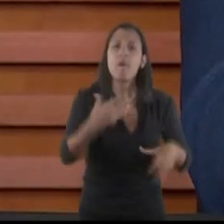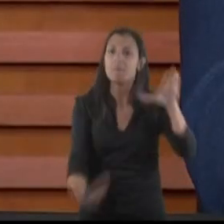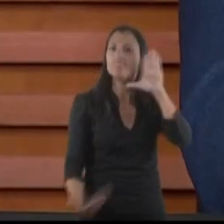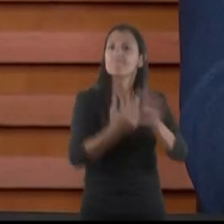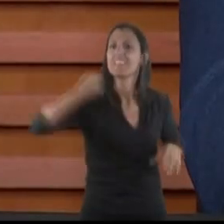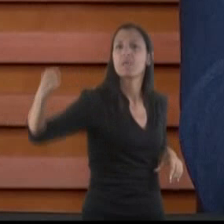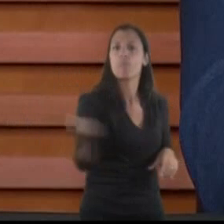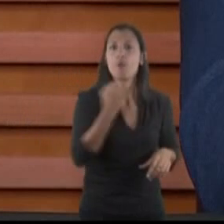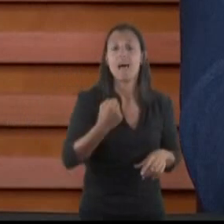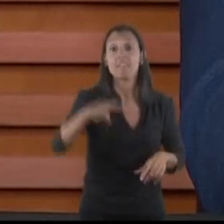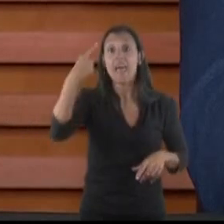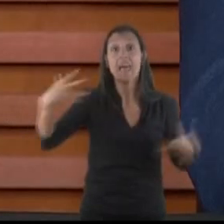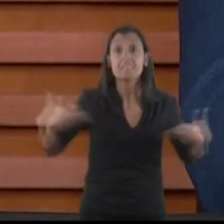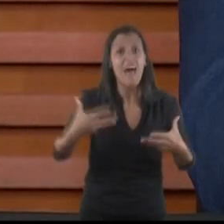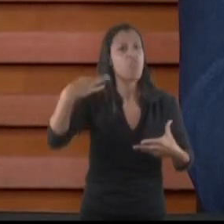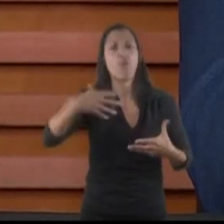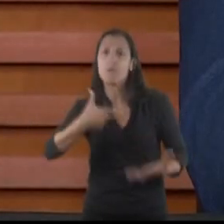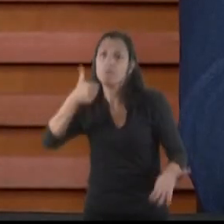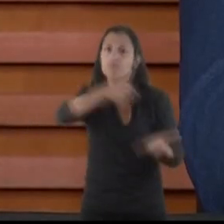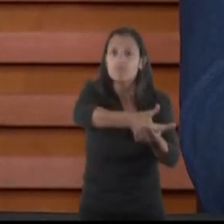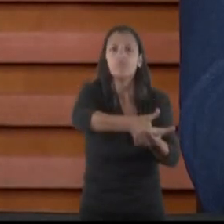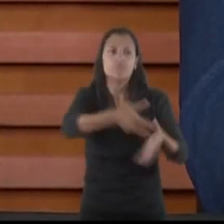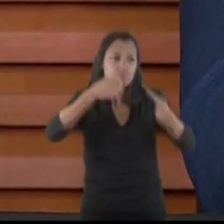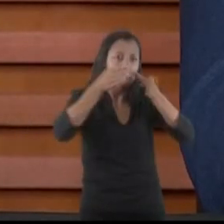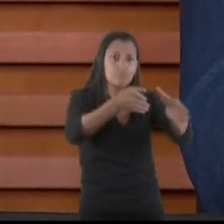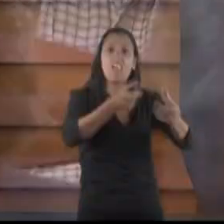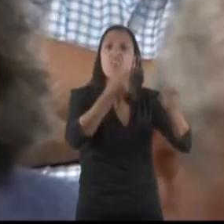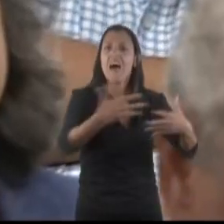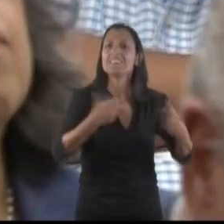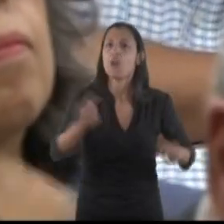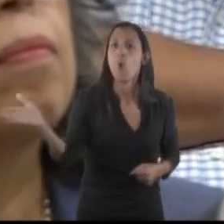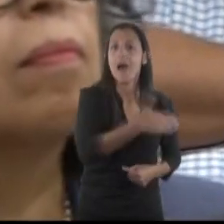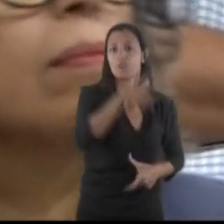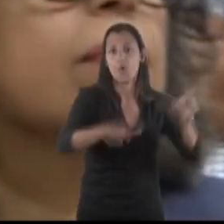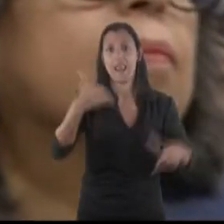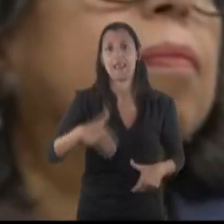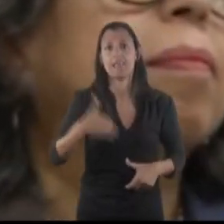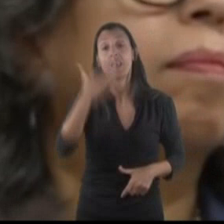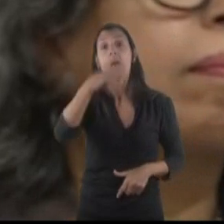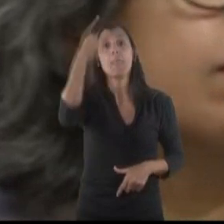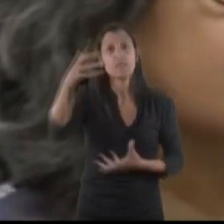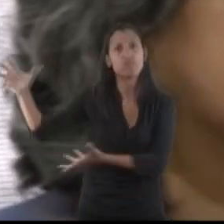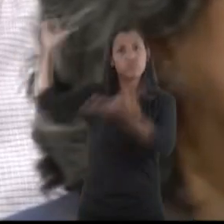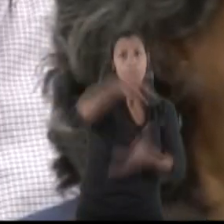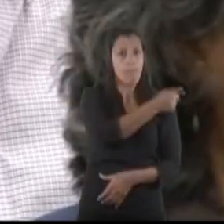el Estado debe invertir para garantizar la salud de los argentinos. Y después llegó la vacuna.